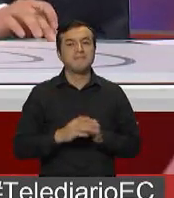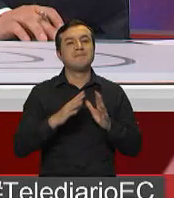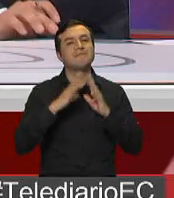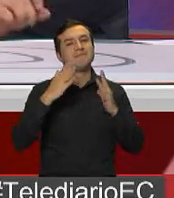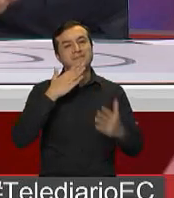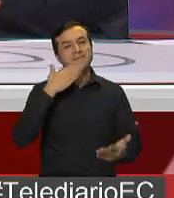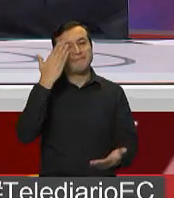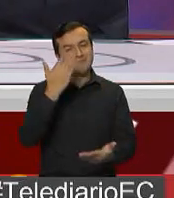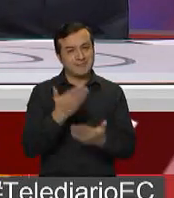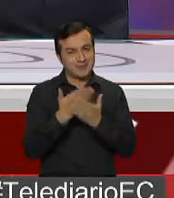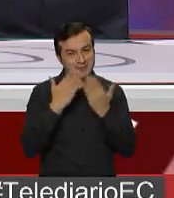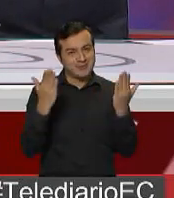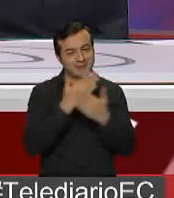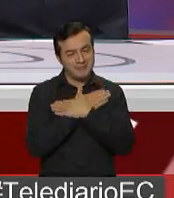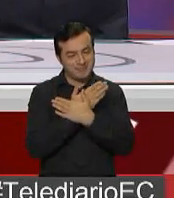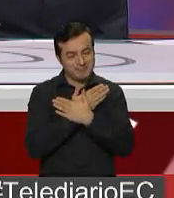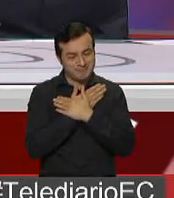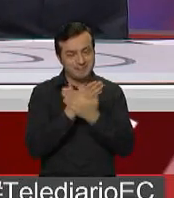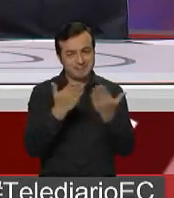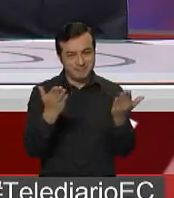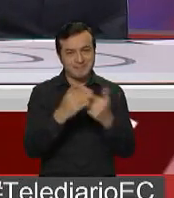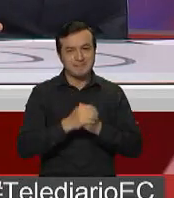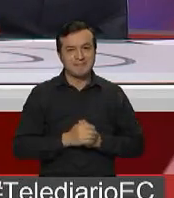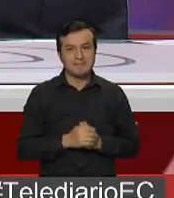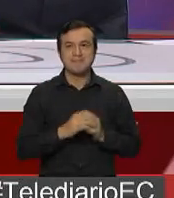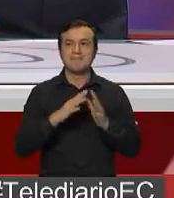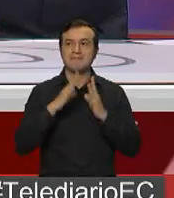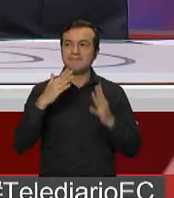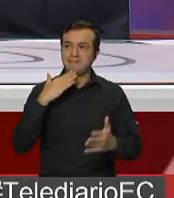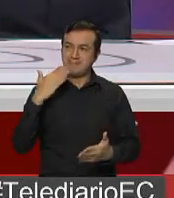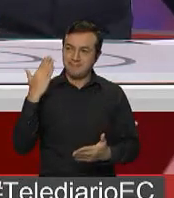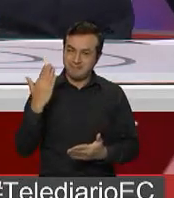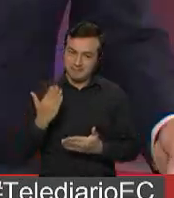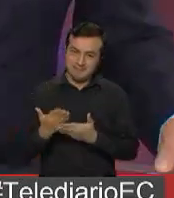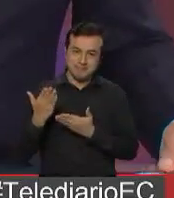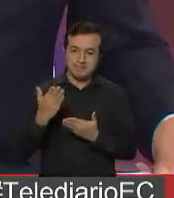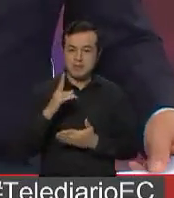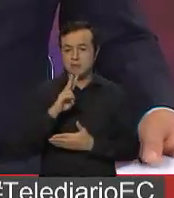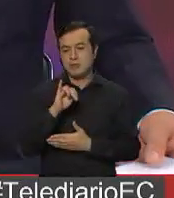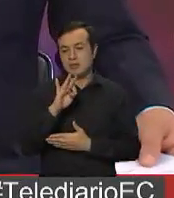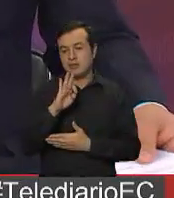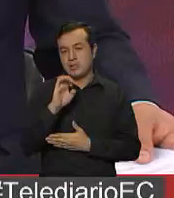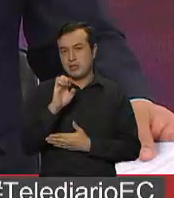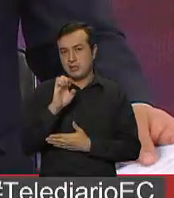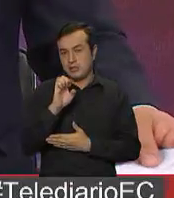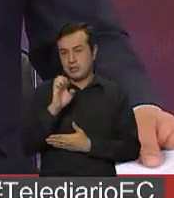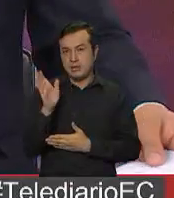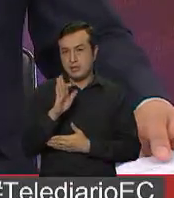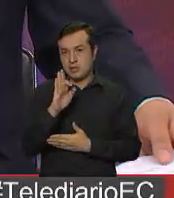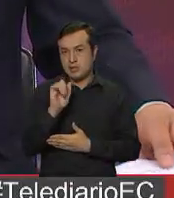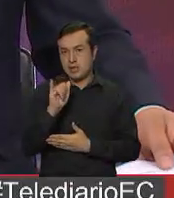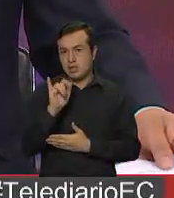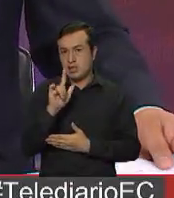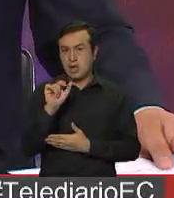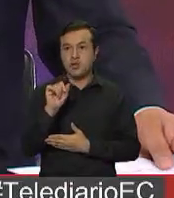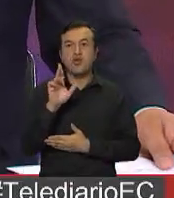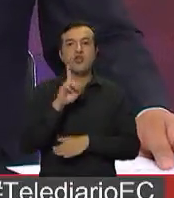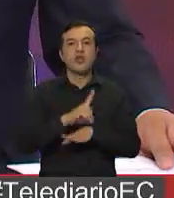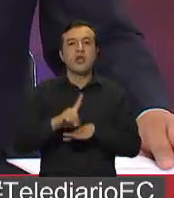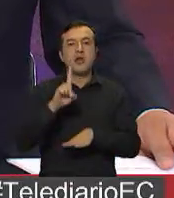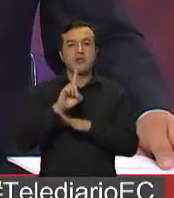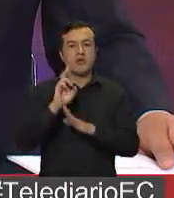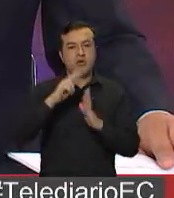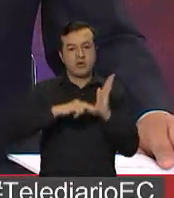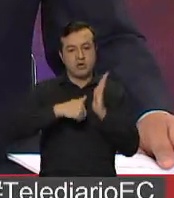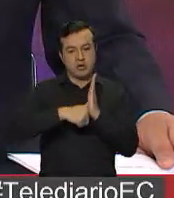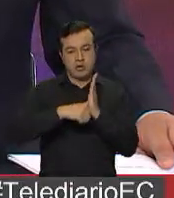Gracias, Fabricio. Un saludo a todos ustedes. Gracias, muy gentil. Agradecemos a Vicente Tallano, director general del Registro Civil, por